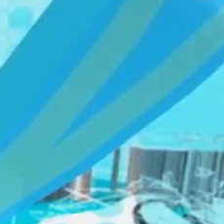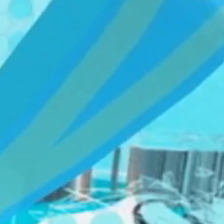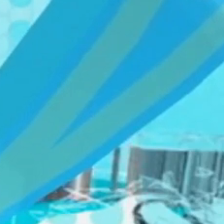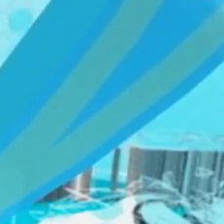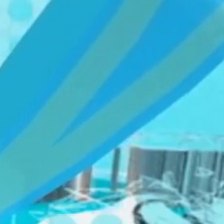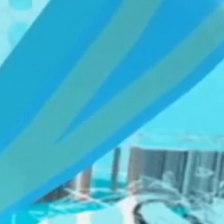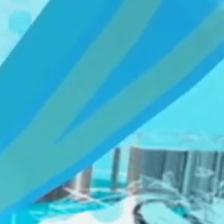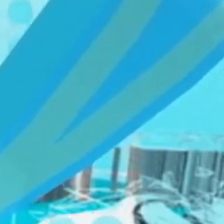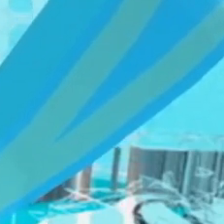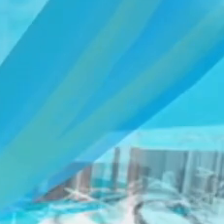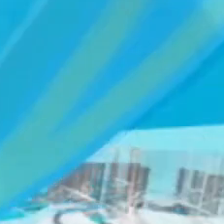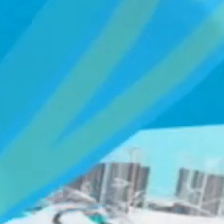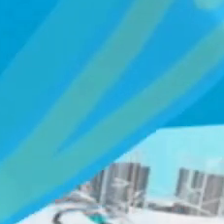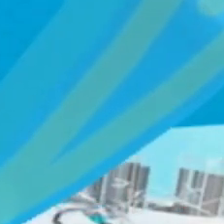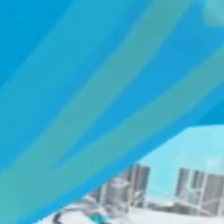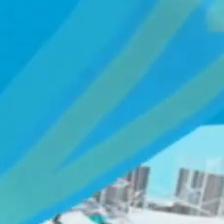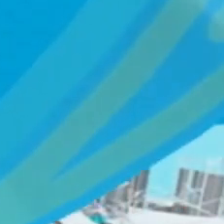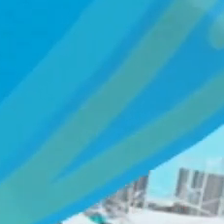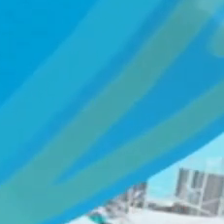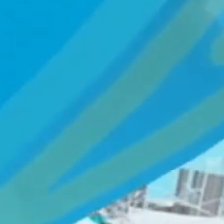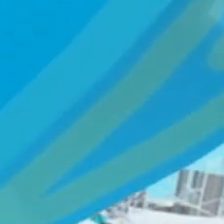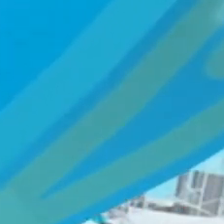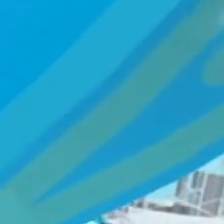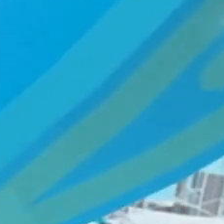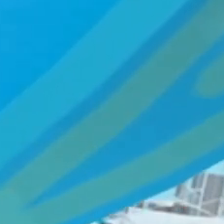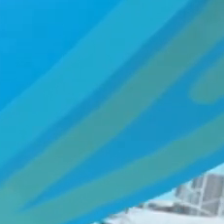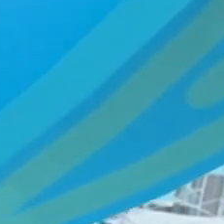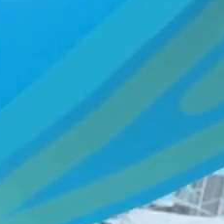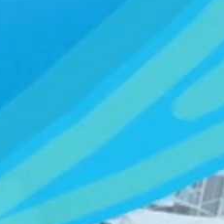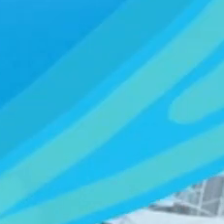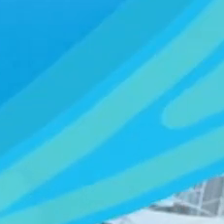Banco Popular presentó El Tipo de Cambio.